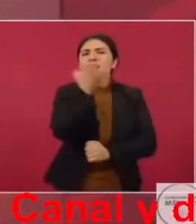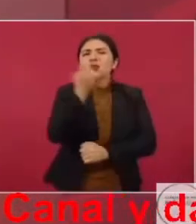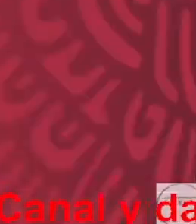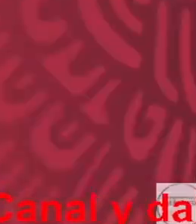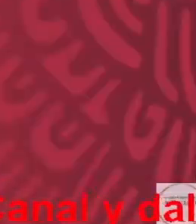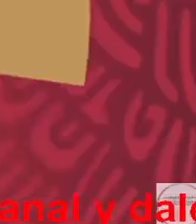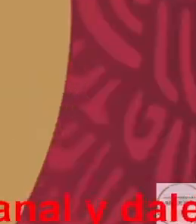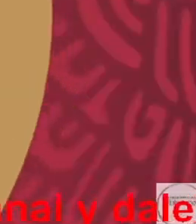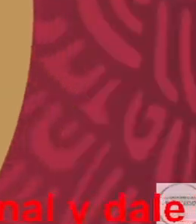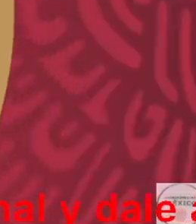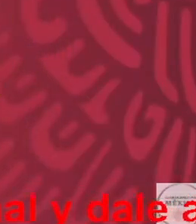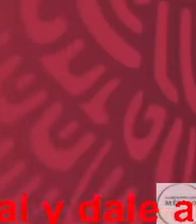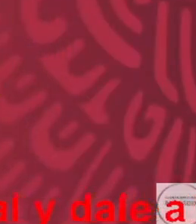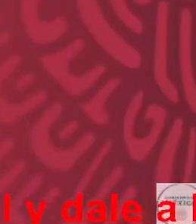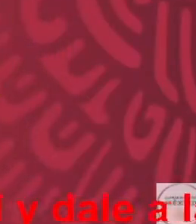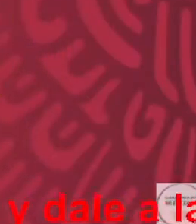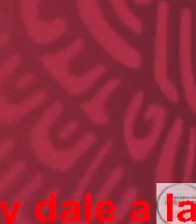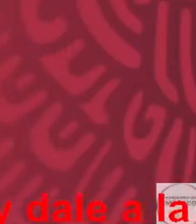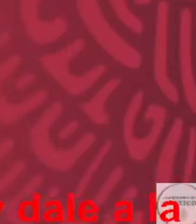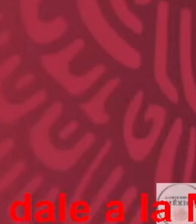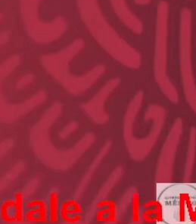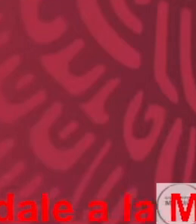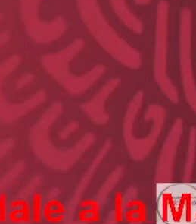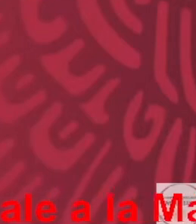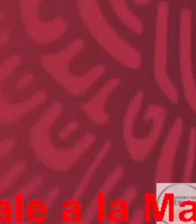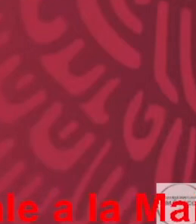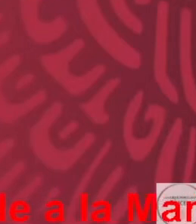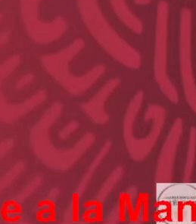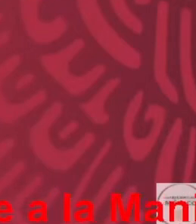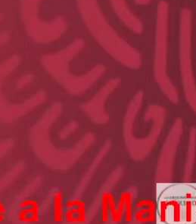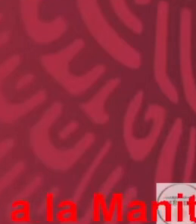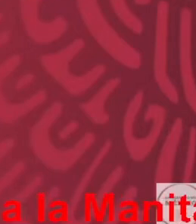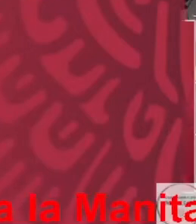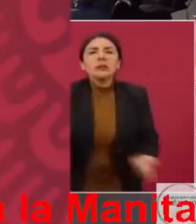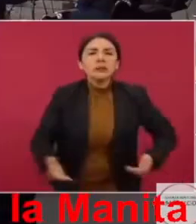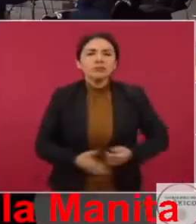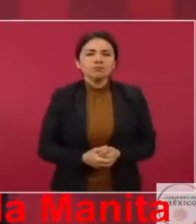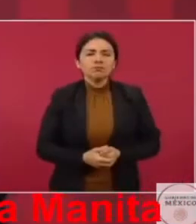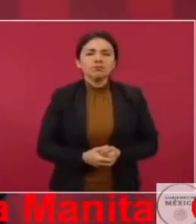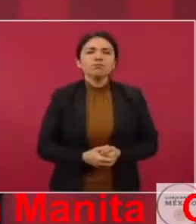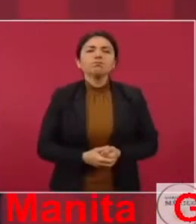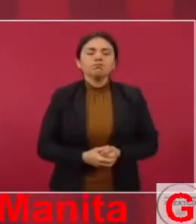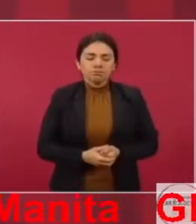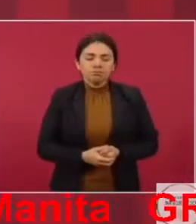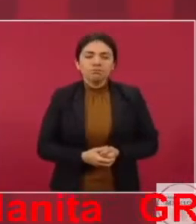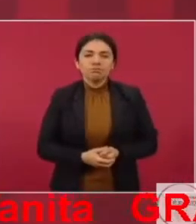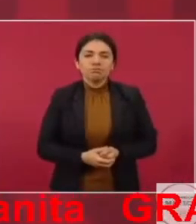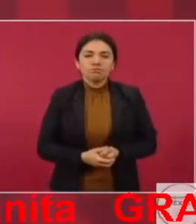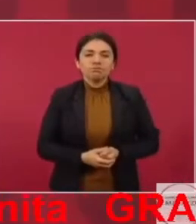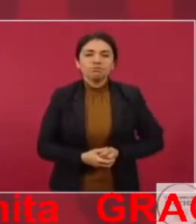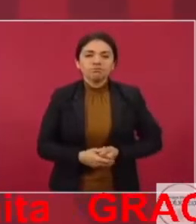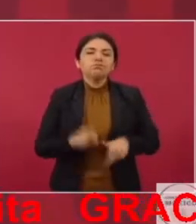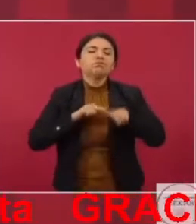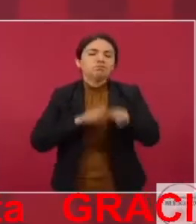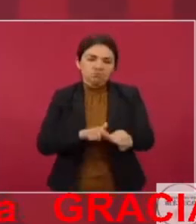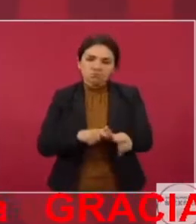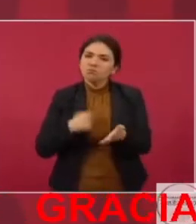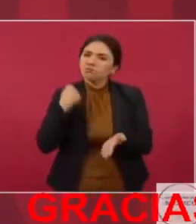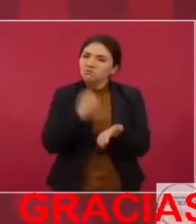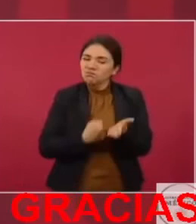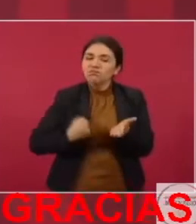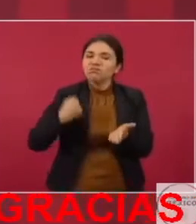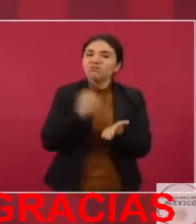en la liberación de inocentes que se encuentran en la cárcel vamos a seguir este insistiendo